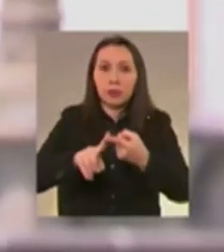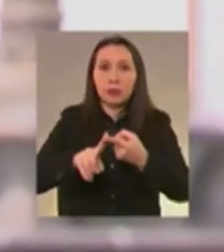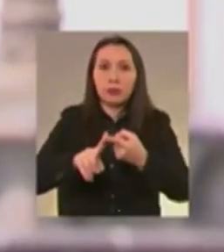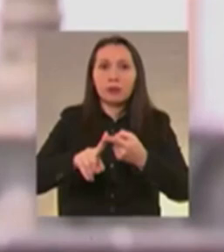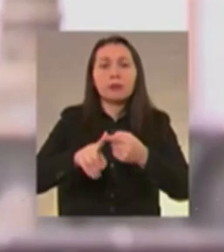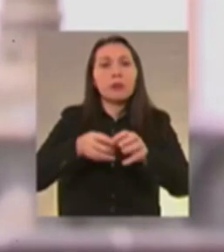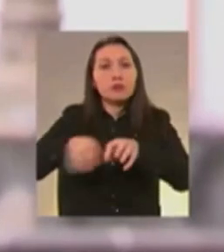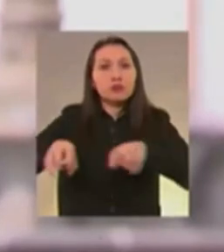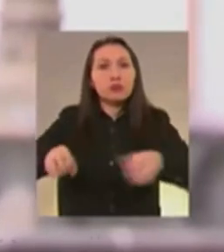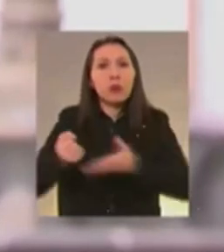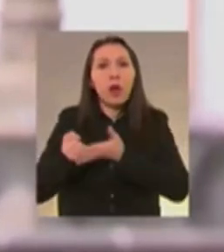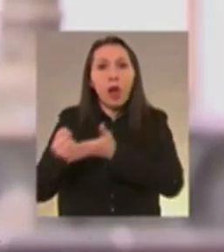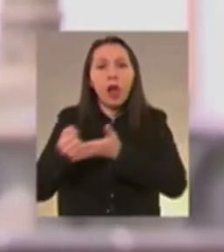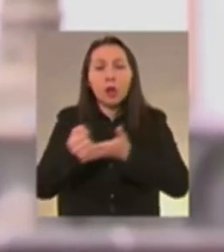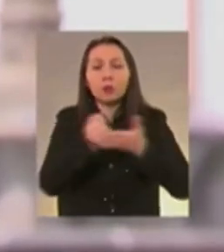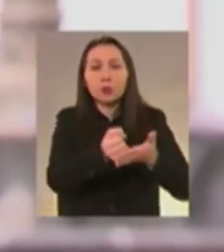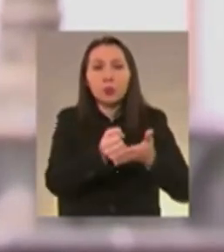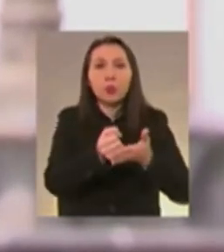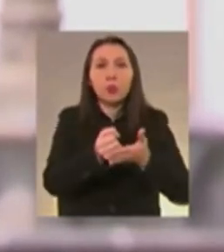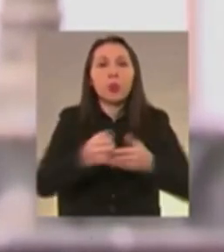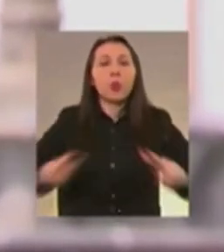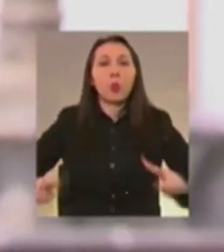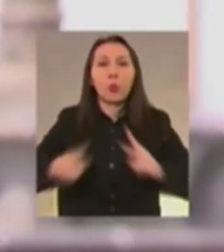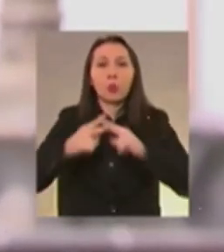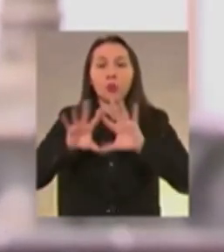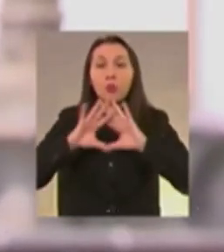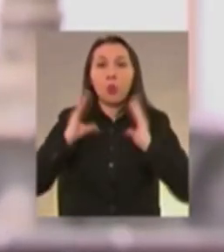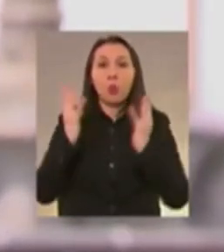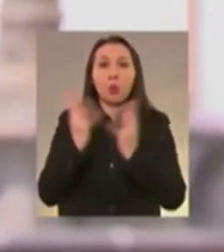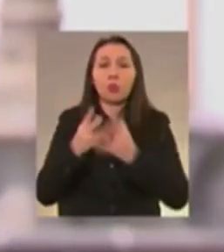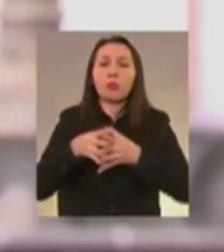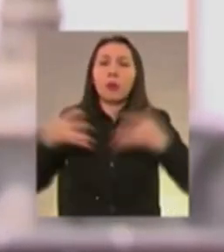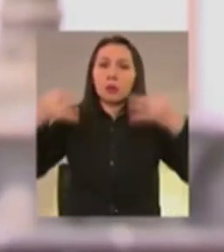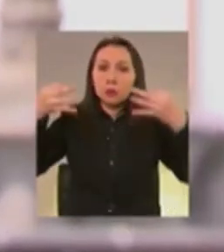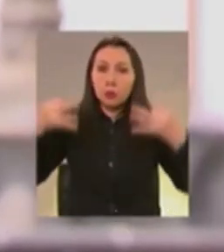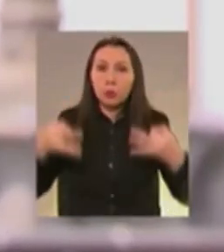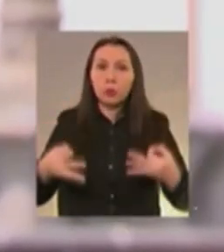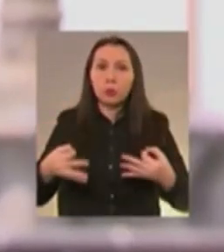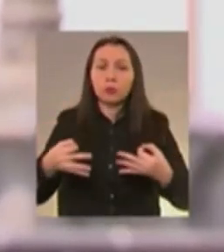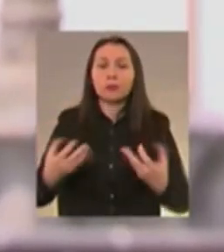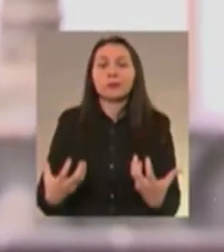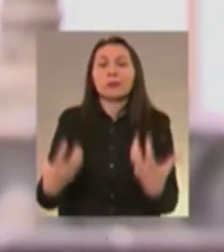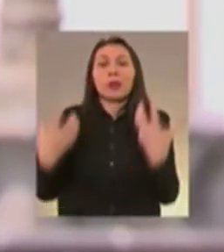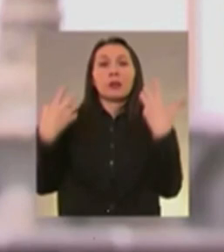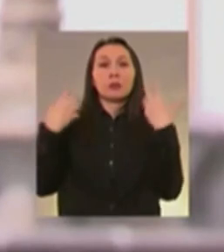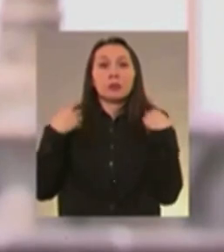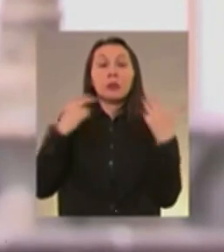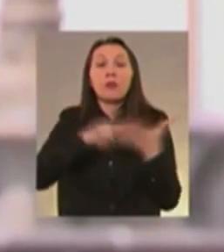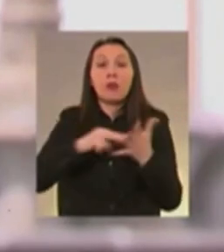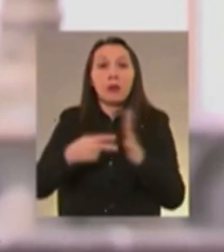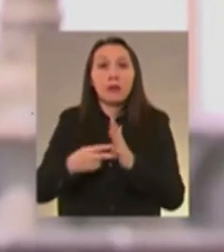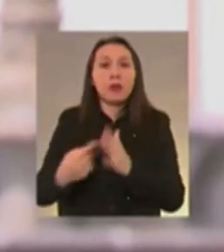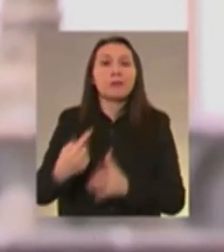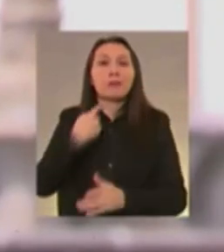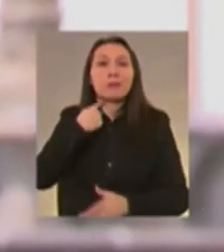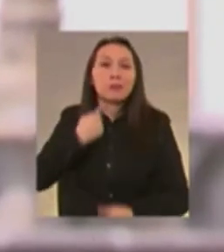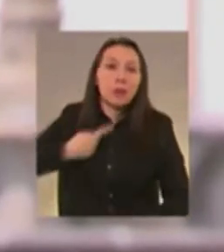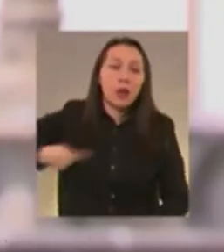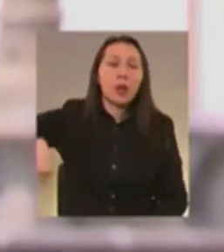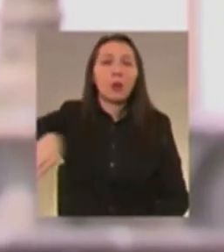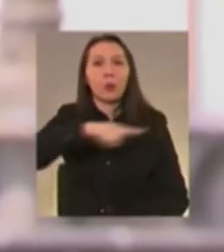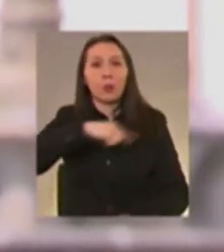redistruyendo y cooperando a la construcción de un mundo más justo, que se haga cargo de los problemas que nos afectan a todos.